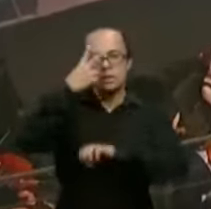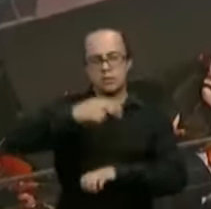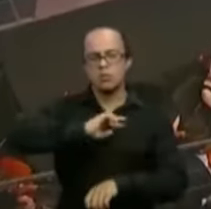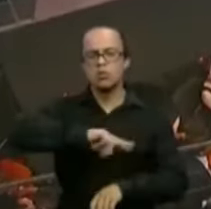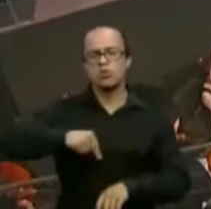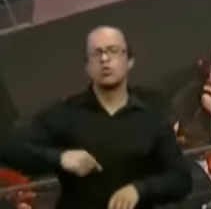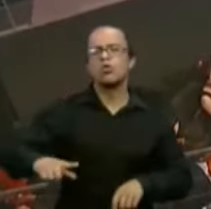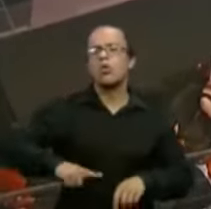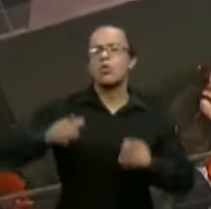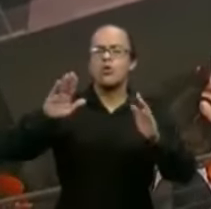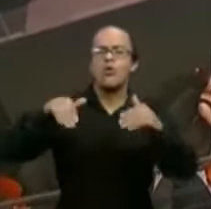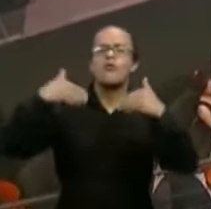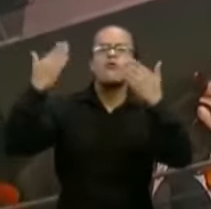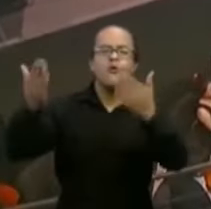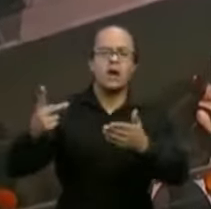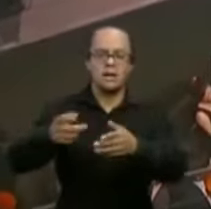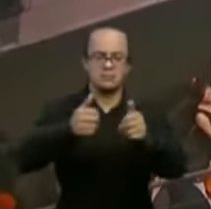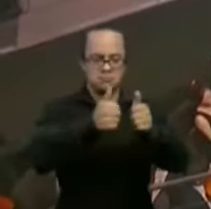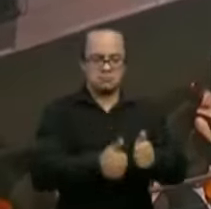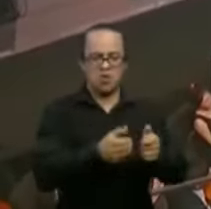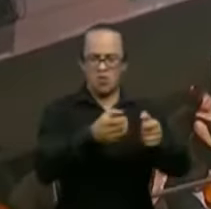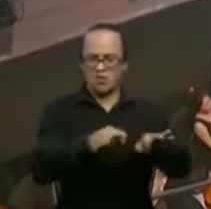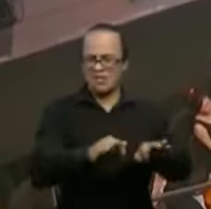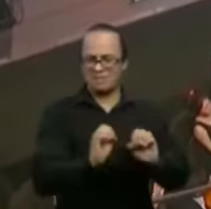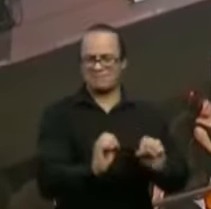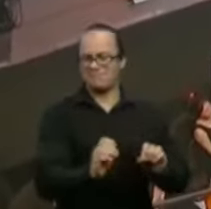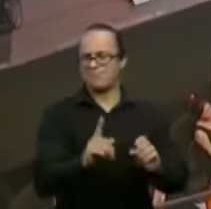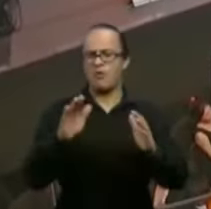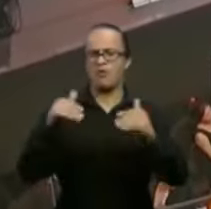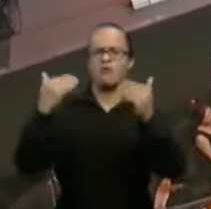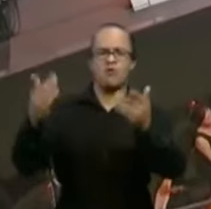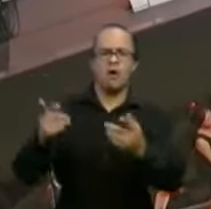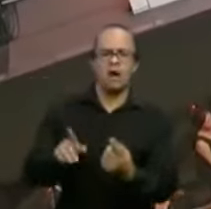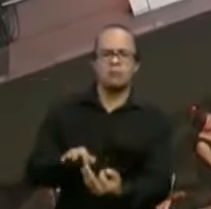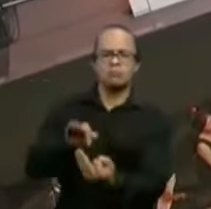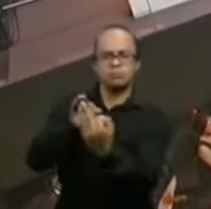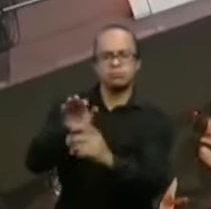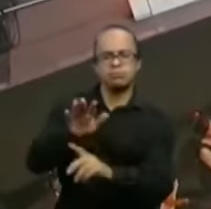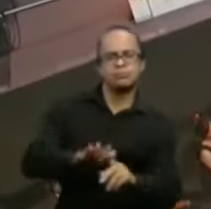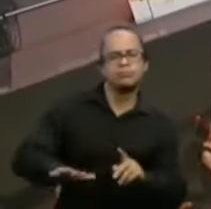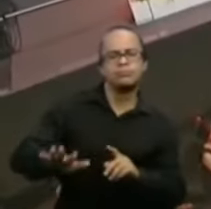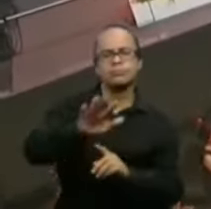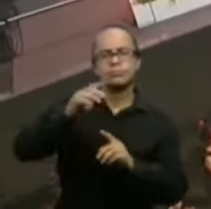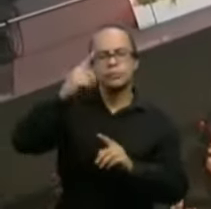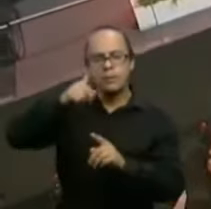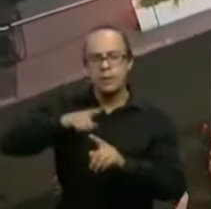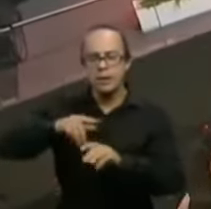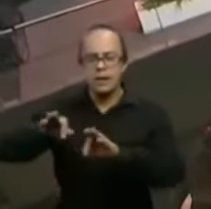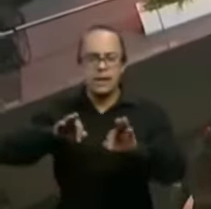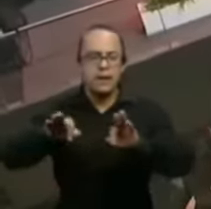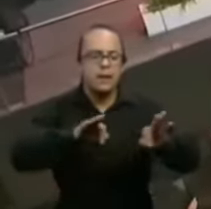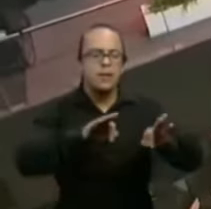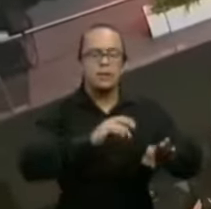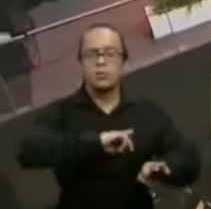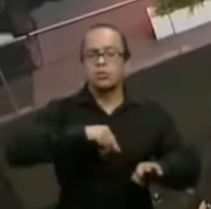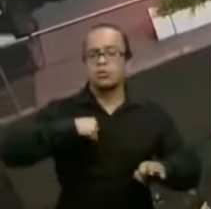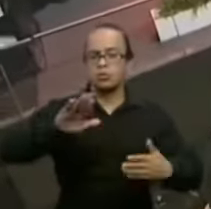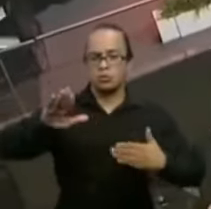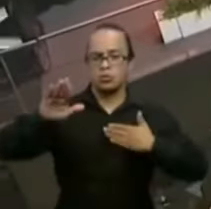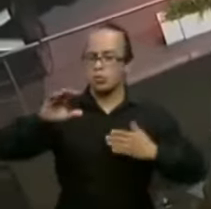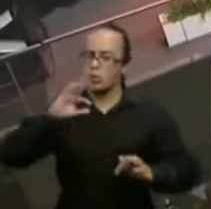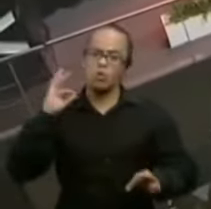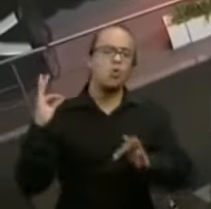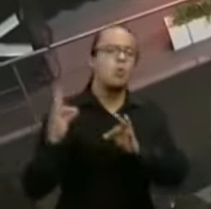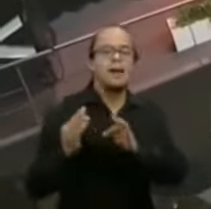de territorio, no de escritorio. Venimos a construir, a cumplir con lo prometido y a abrir